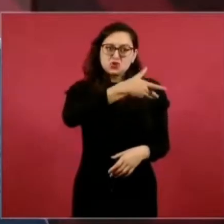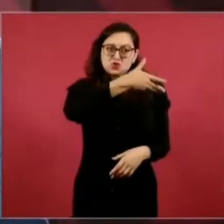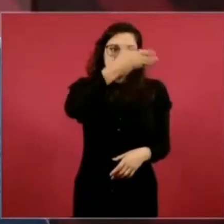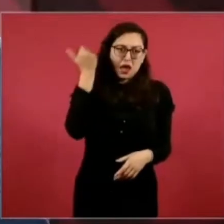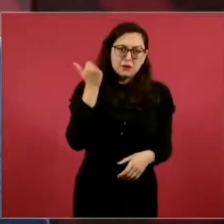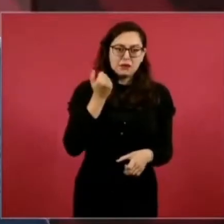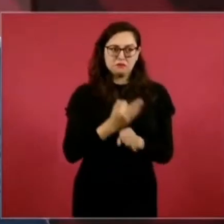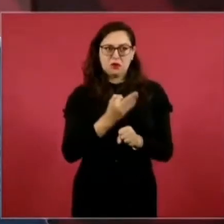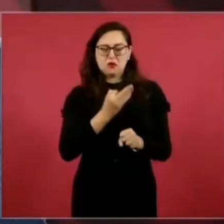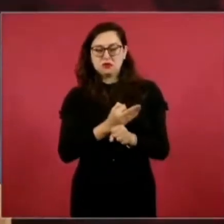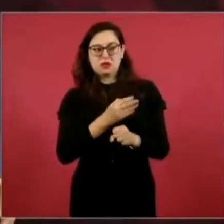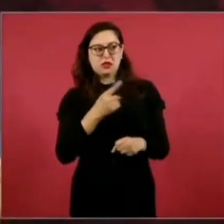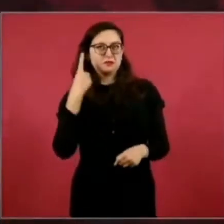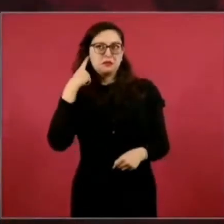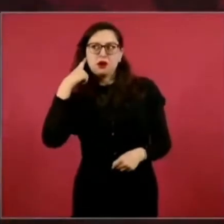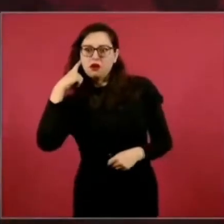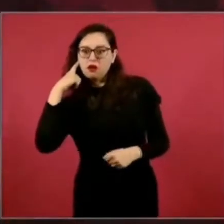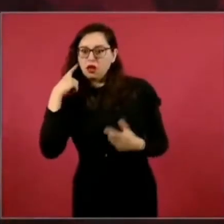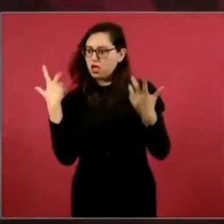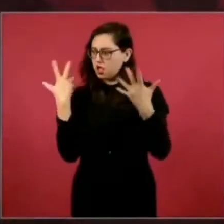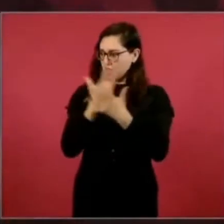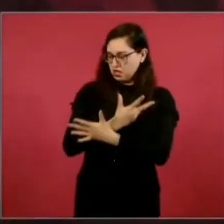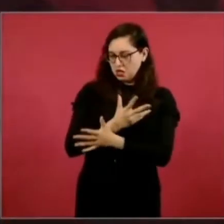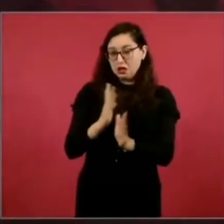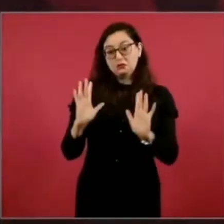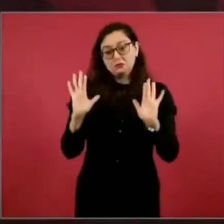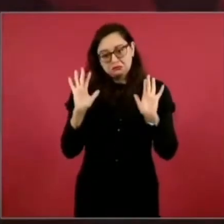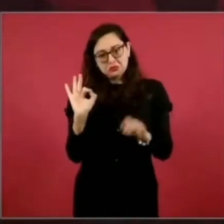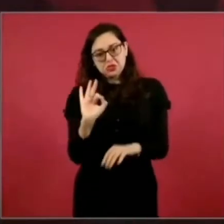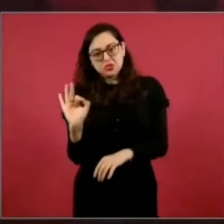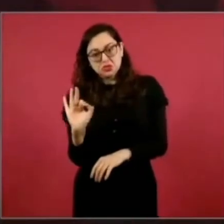principios de acuerdo